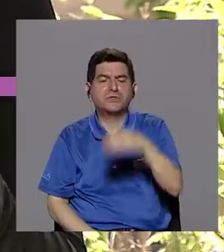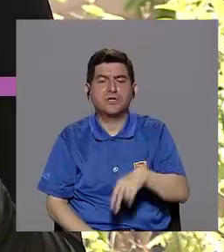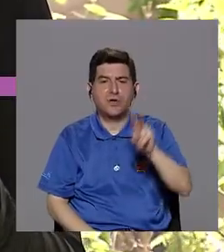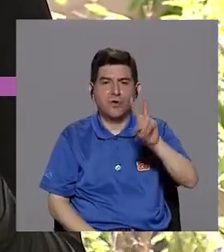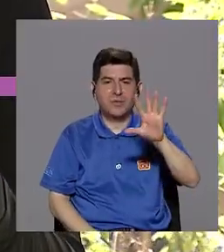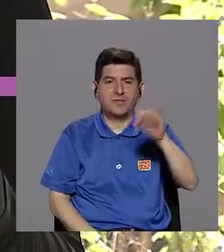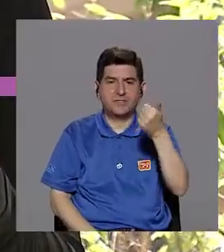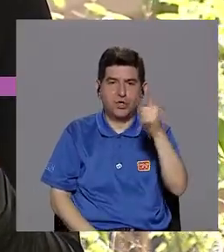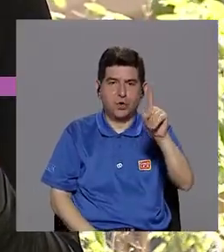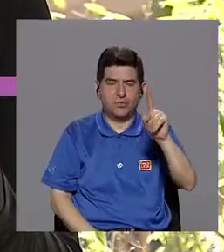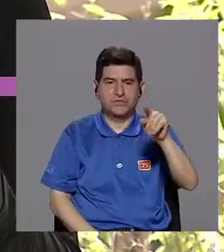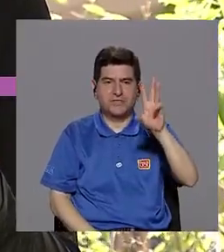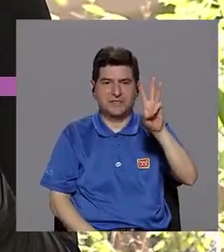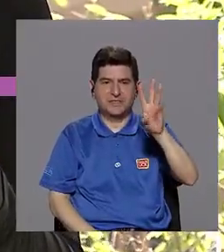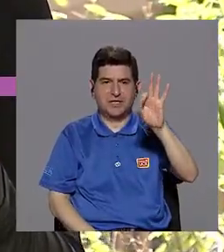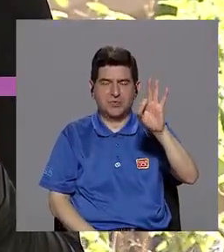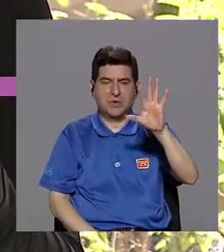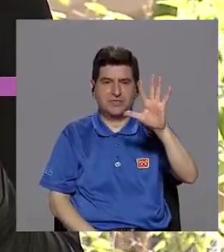sus sugerencias al